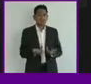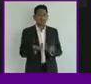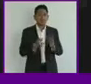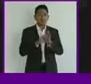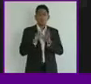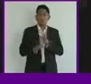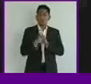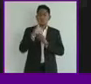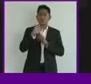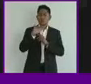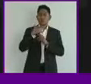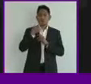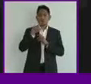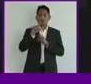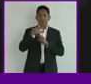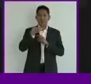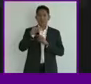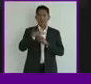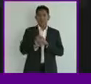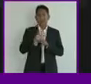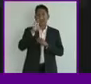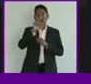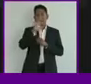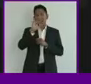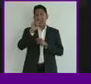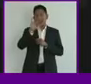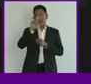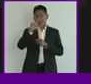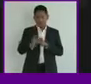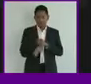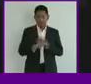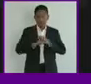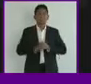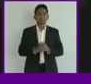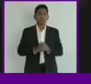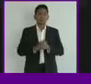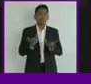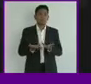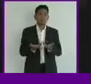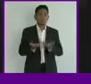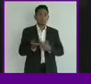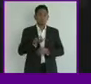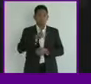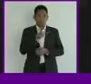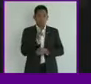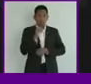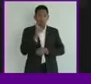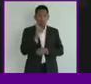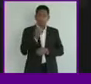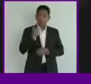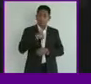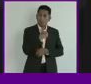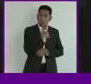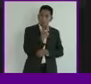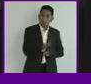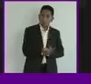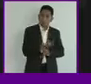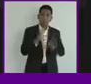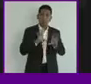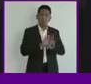activa. Esta es una condición social que por obligación, ya sea moral o legal, ejerce sus derechos a través de la participación